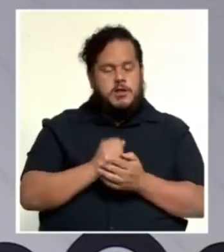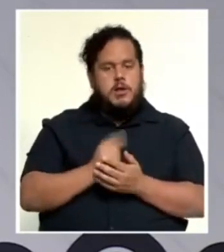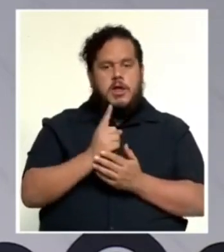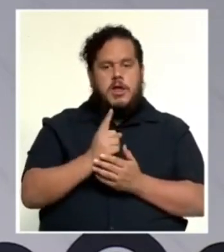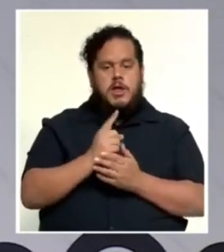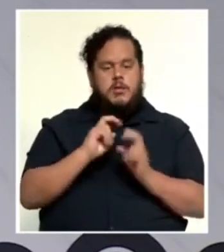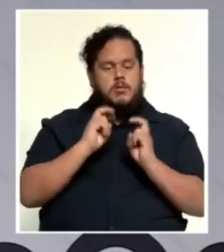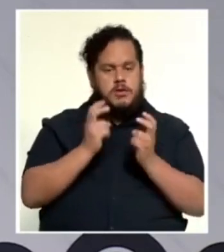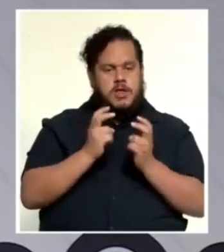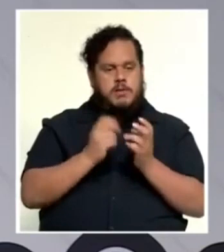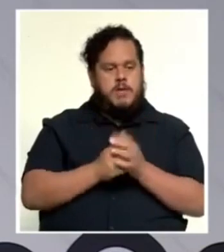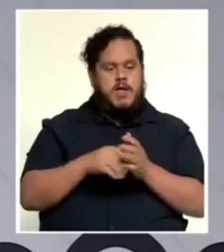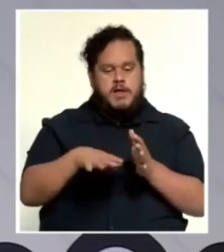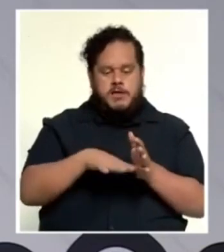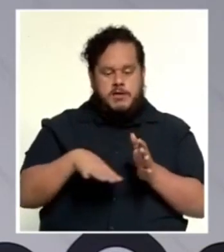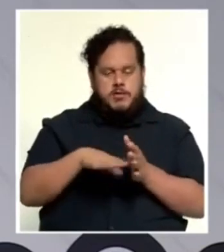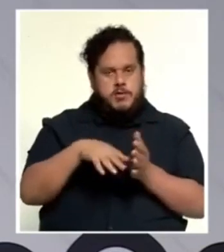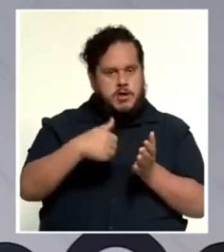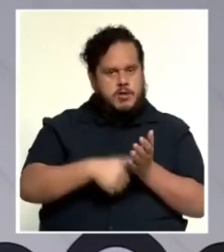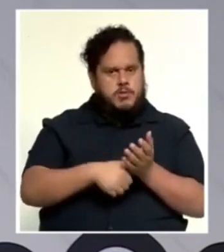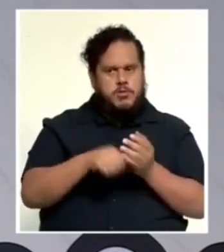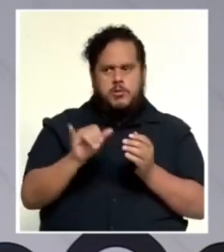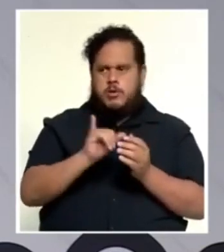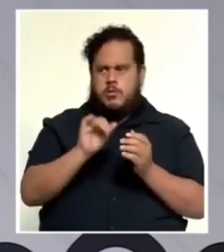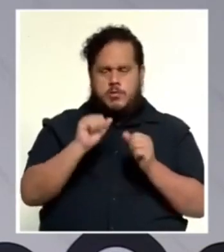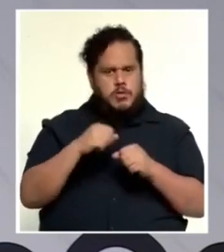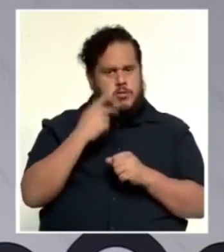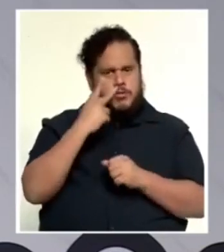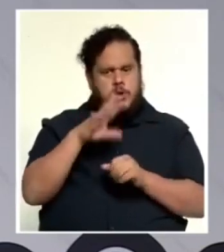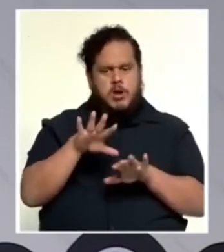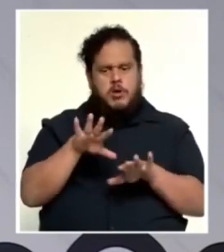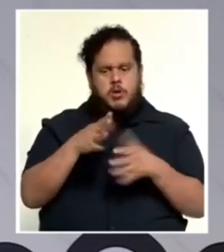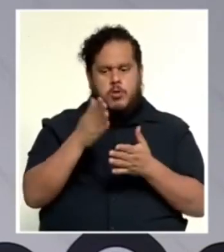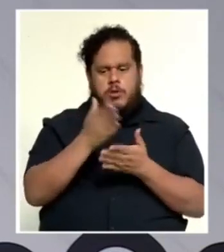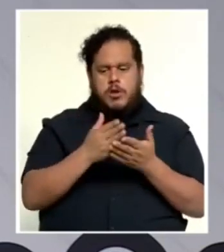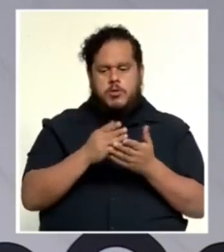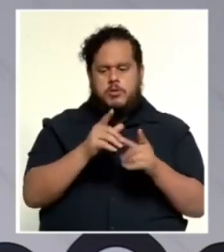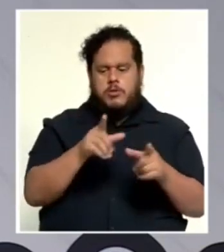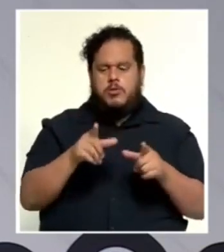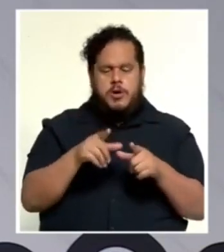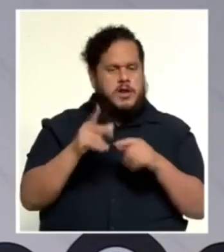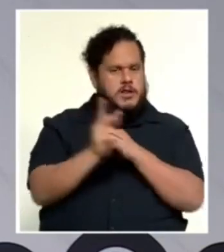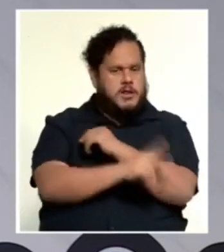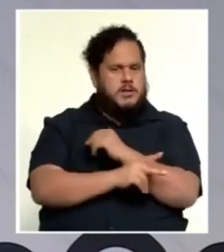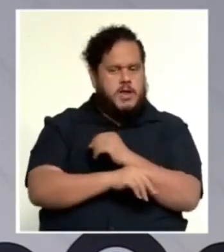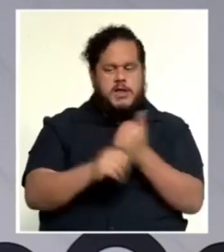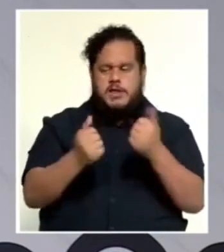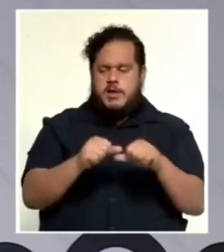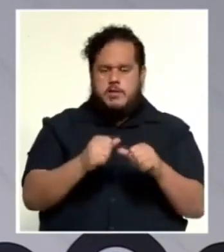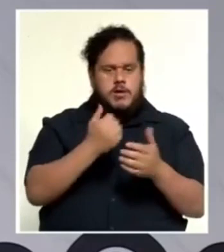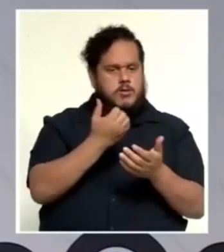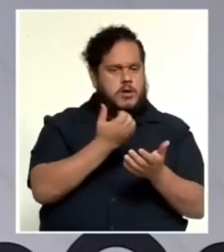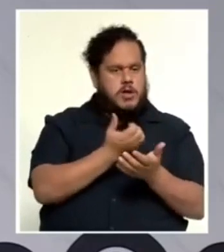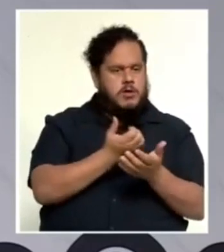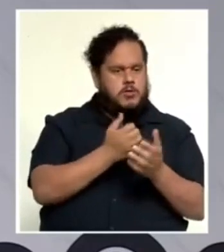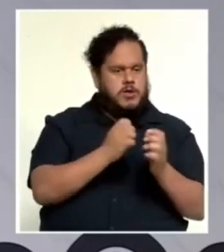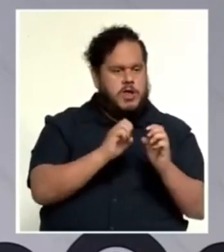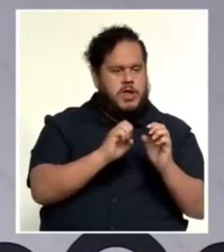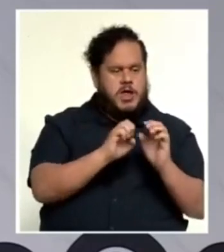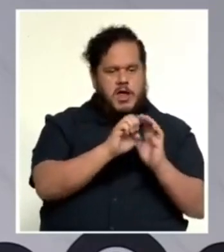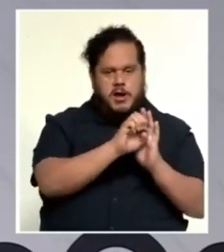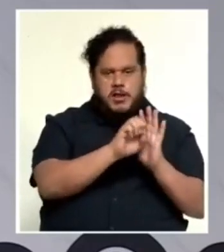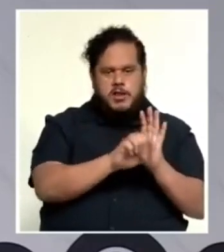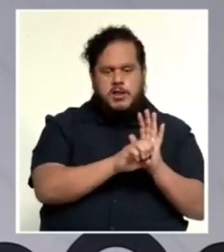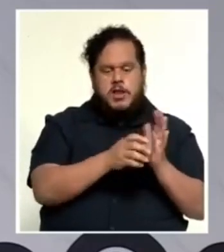tema territorial del voto, también podemos observar cómo en ciertas partes del país, según estratos educativos, según zonas